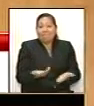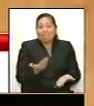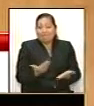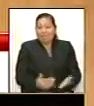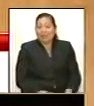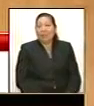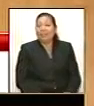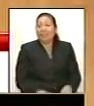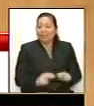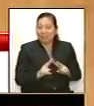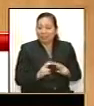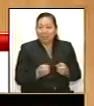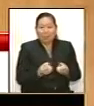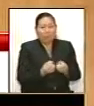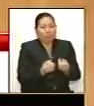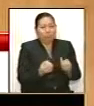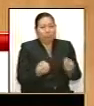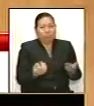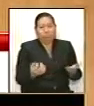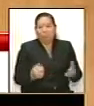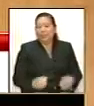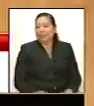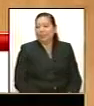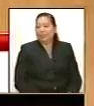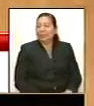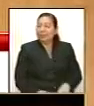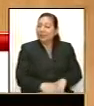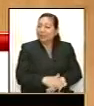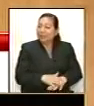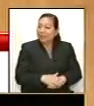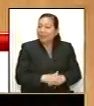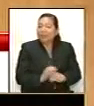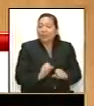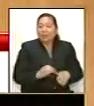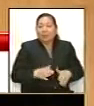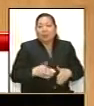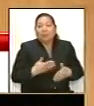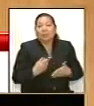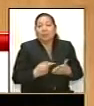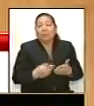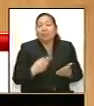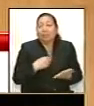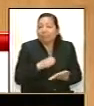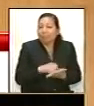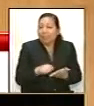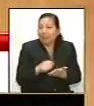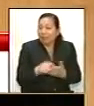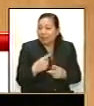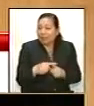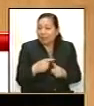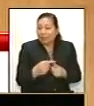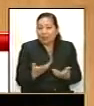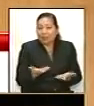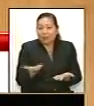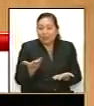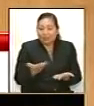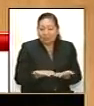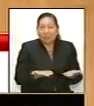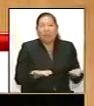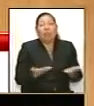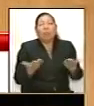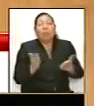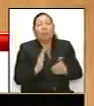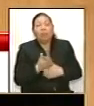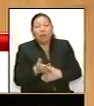hemos investigado un montón, en verdad, hemos tratado de hacer lo posible porque nos escriben diciendo, me está pasando esto, ¿a